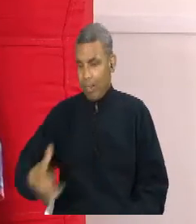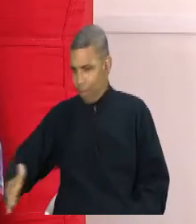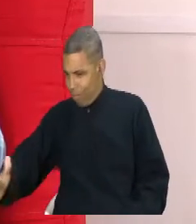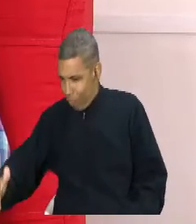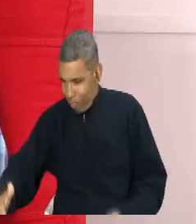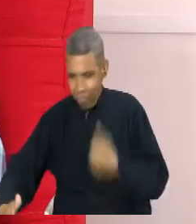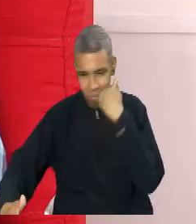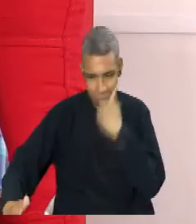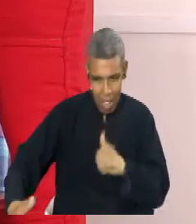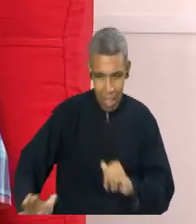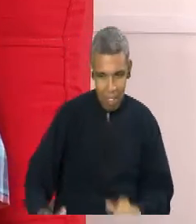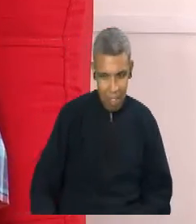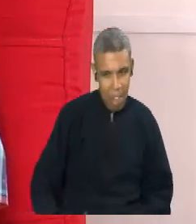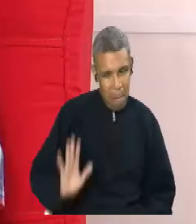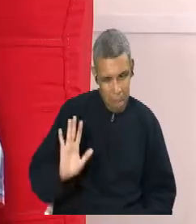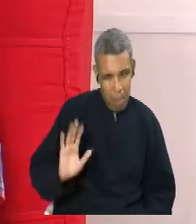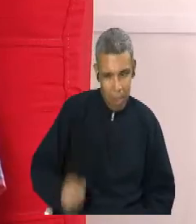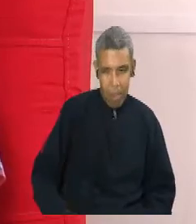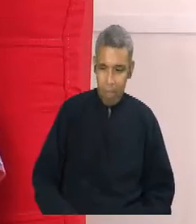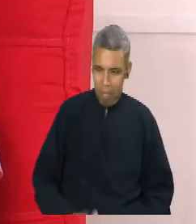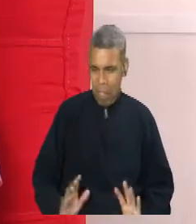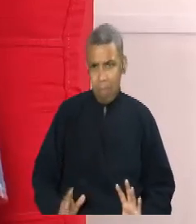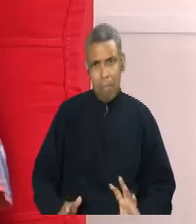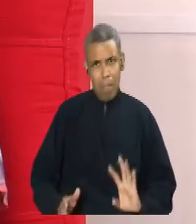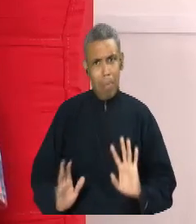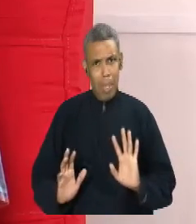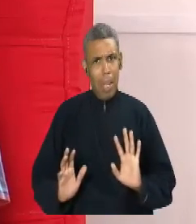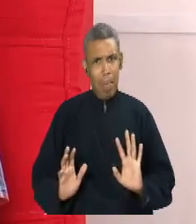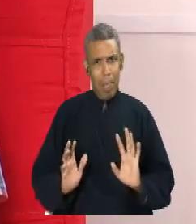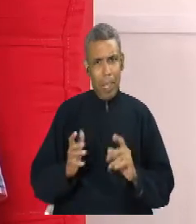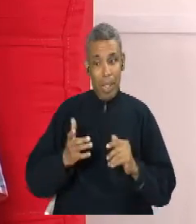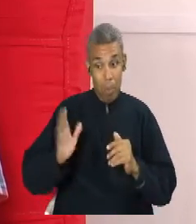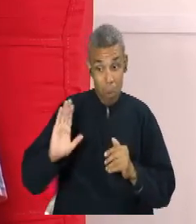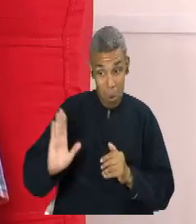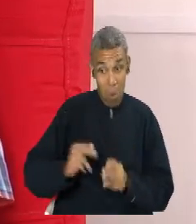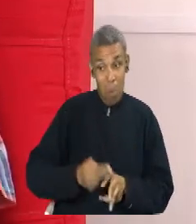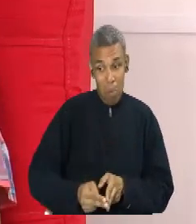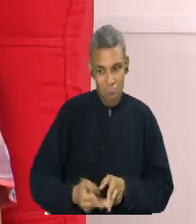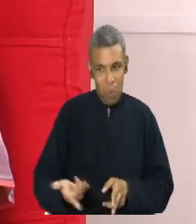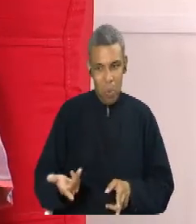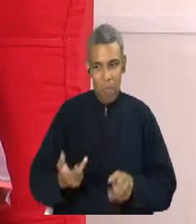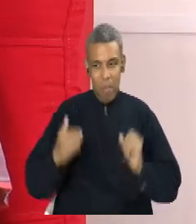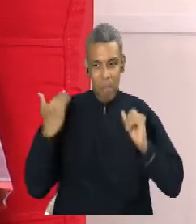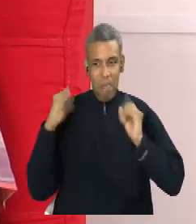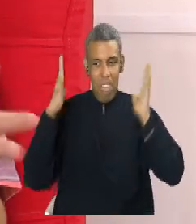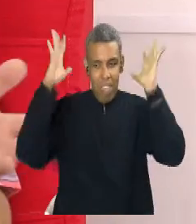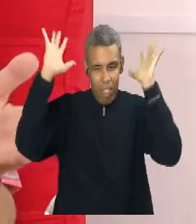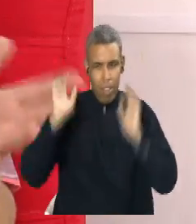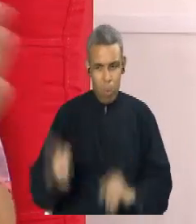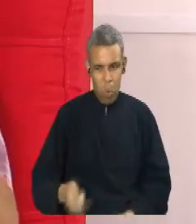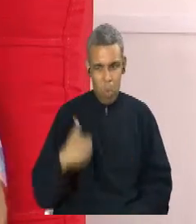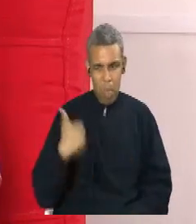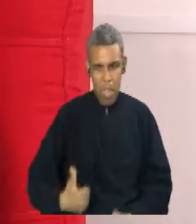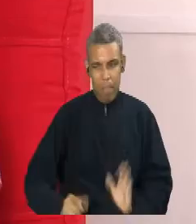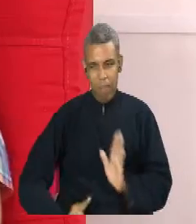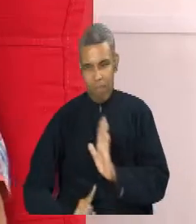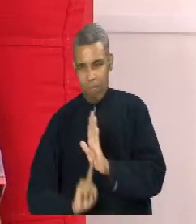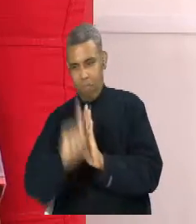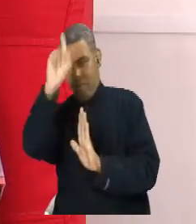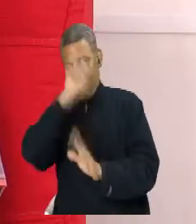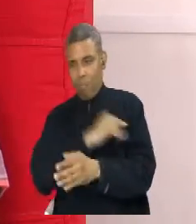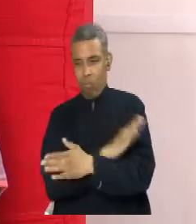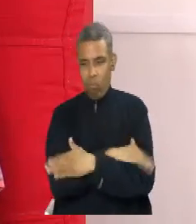de pronto hay una situación en la que se merezca sus cumpleaños o qué hizo algo fuera de